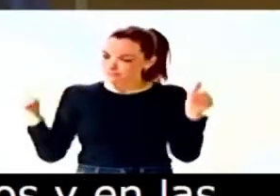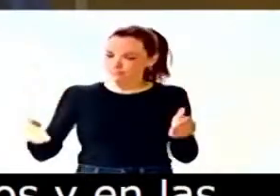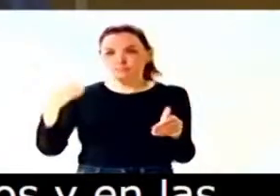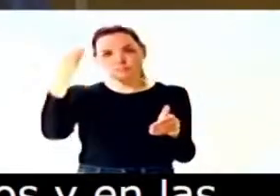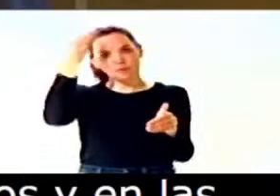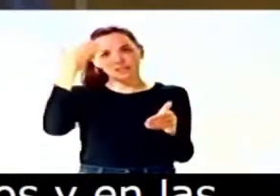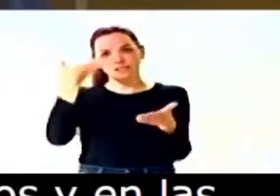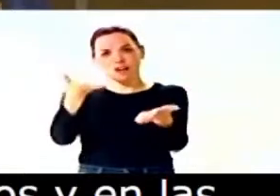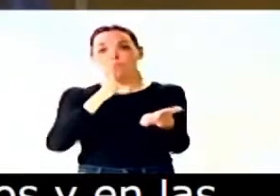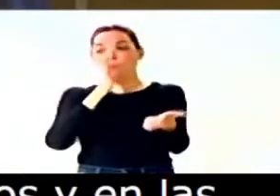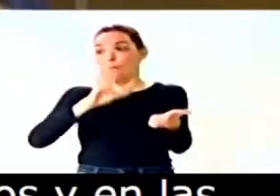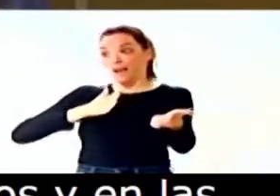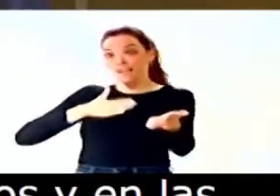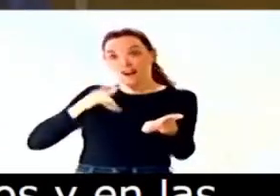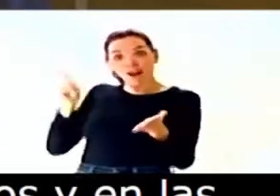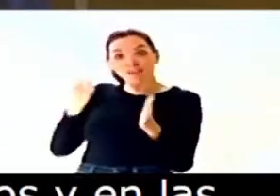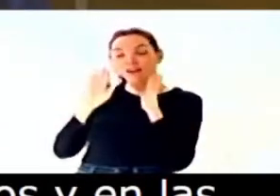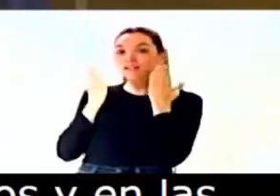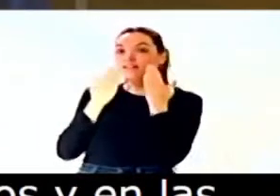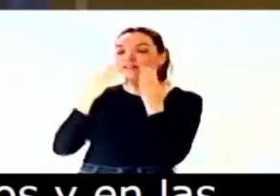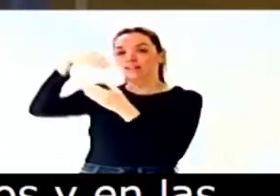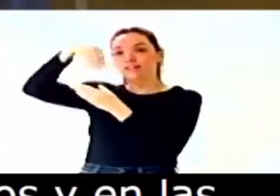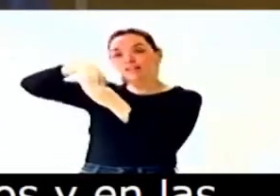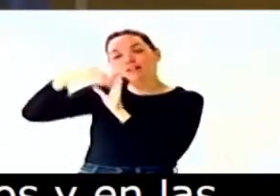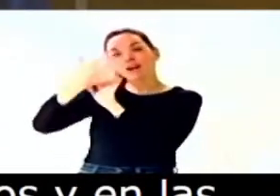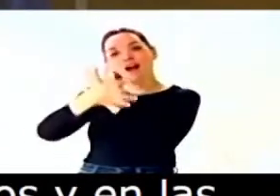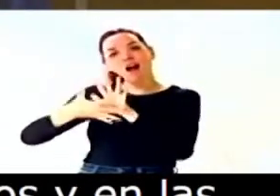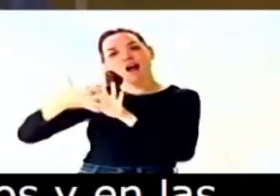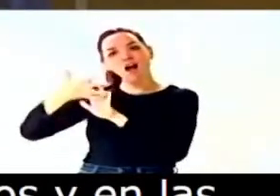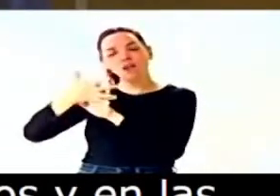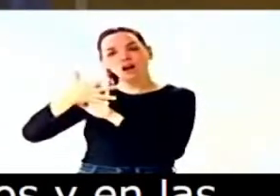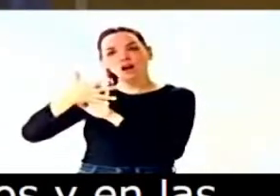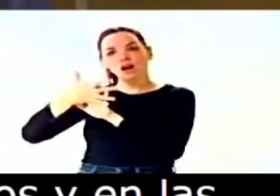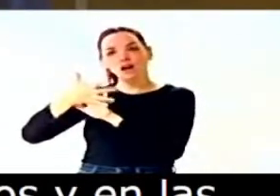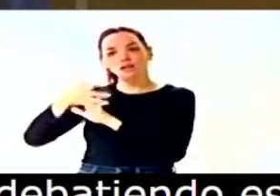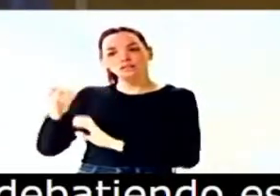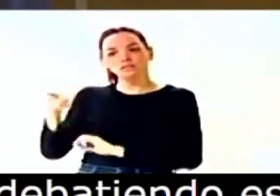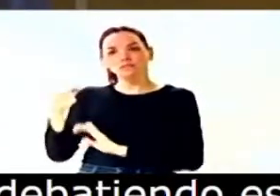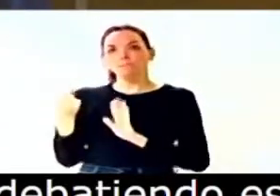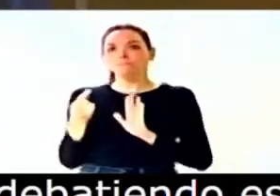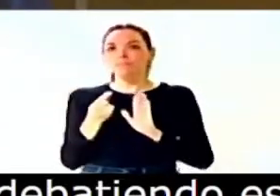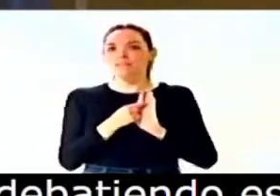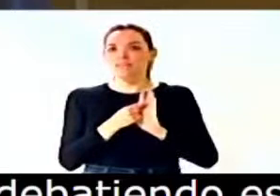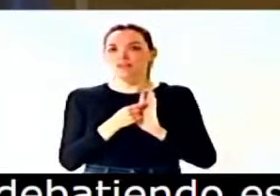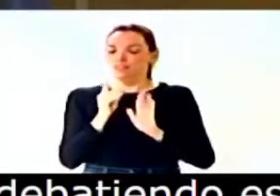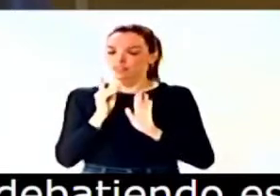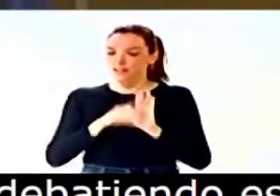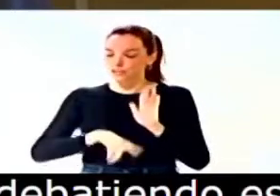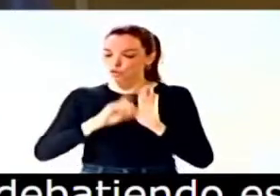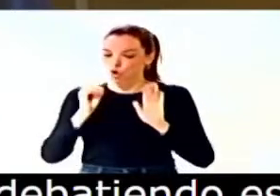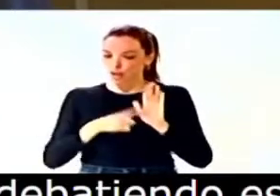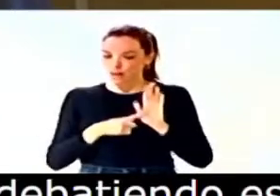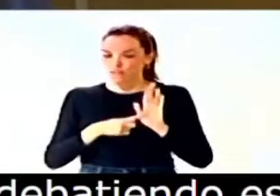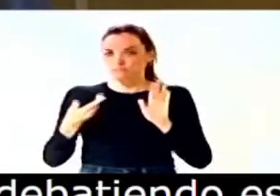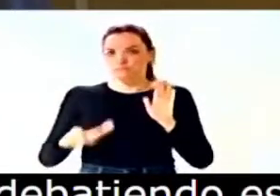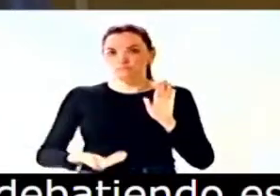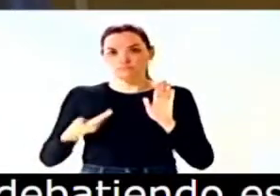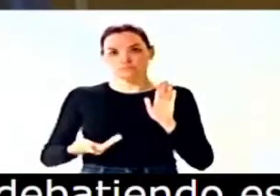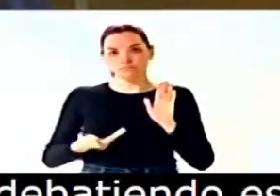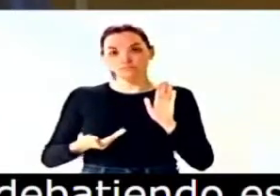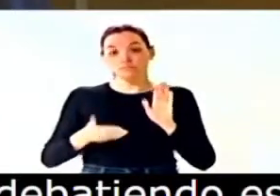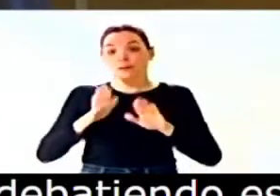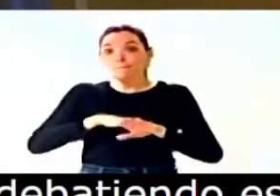Porque lo que mañana se está debatiendo es una medida, un decreto ley para